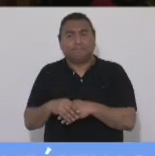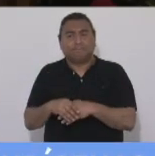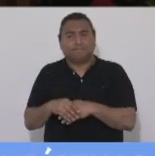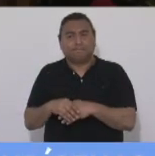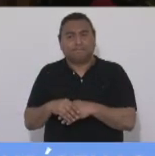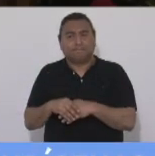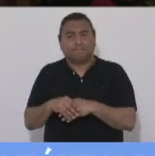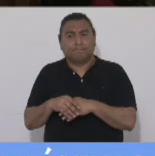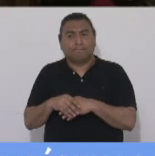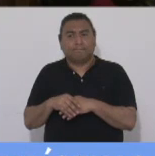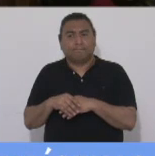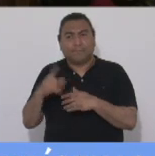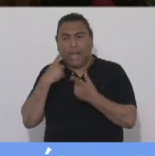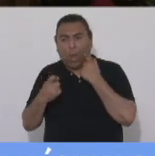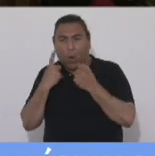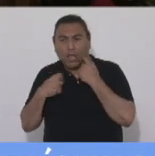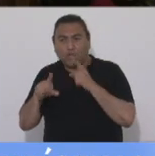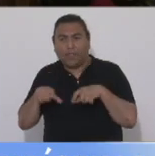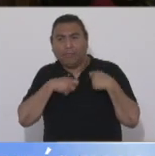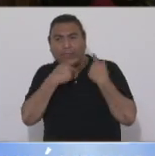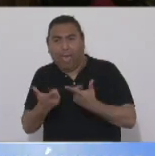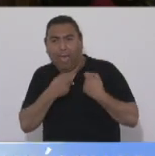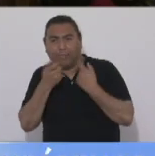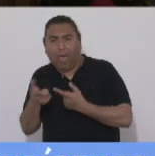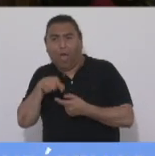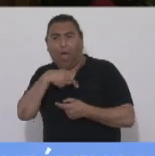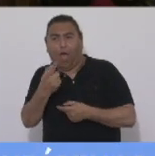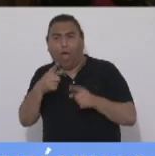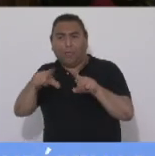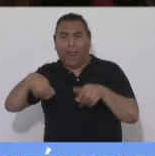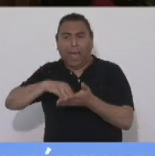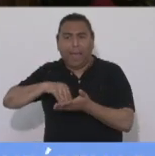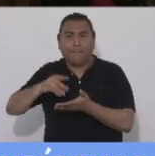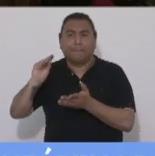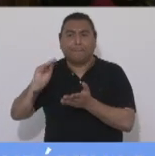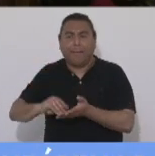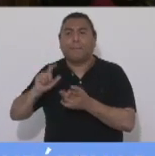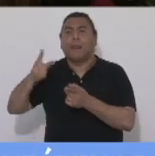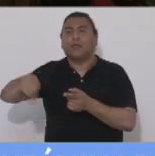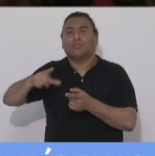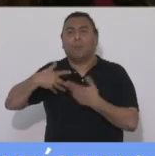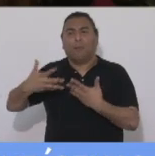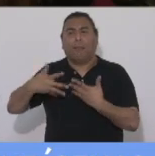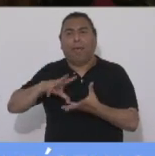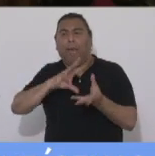la regulación de la entrega de otras tierras aptas y suficientes para el desarrollo humano.